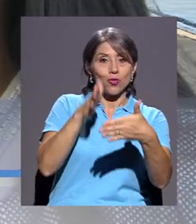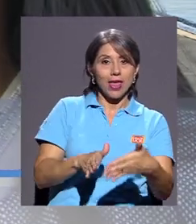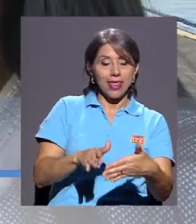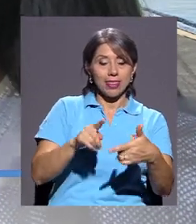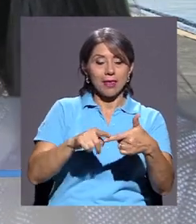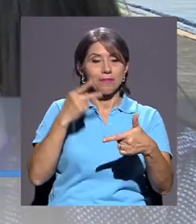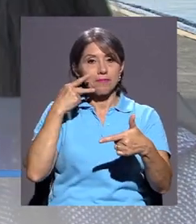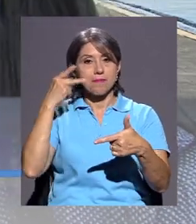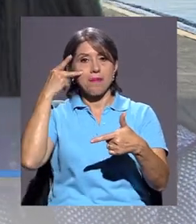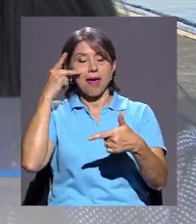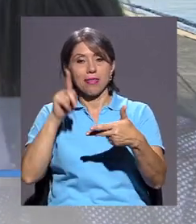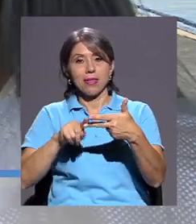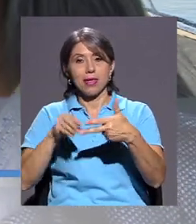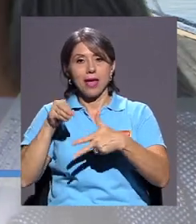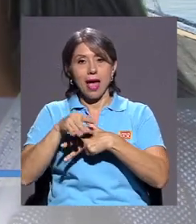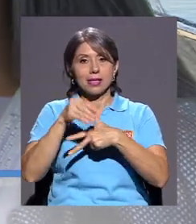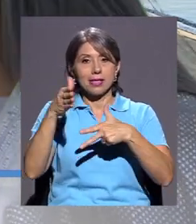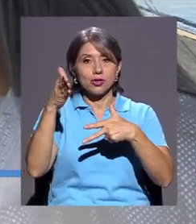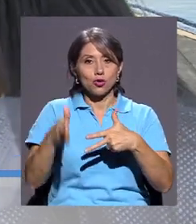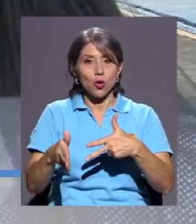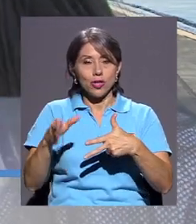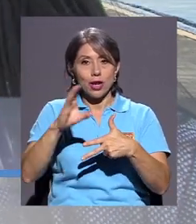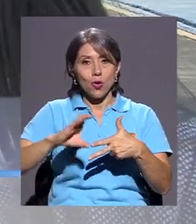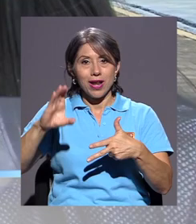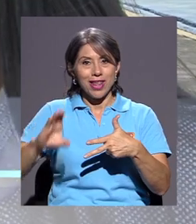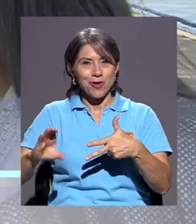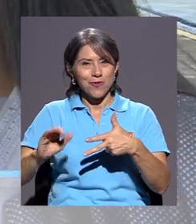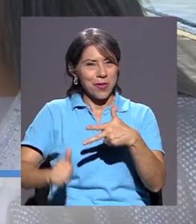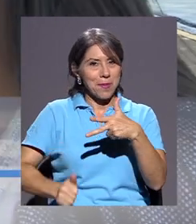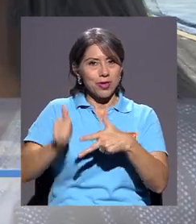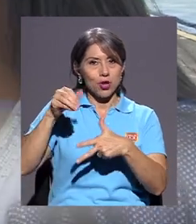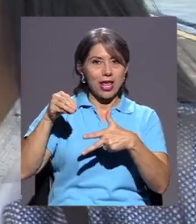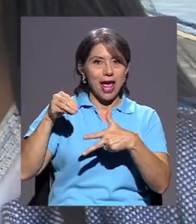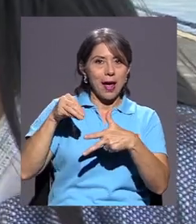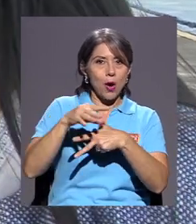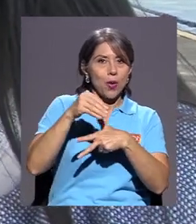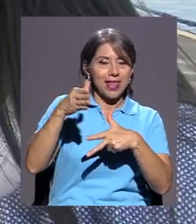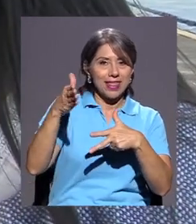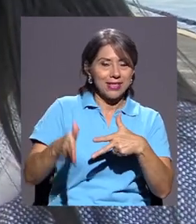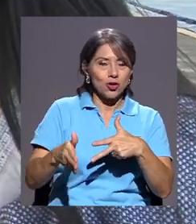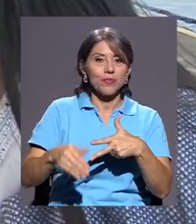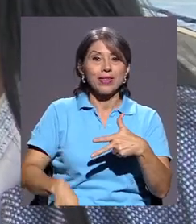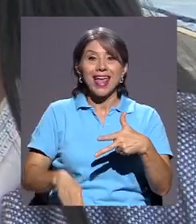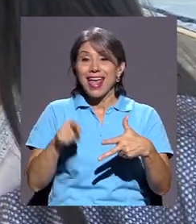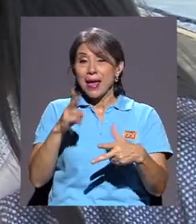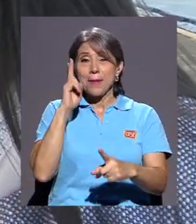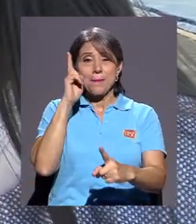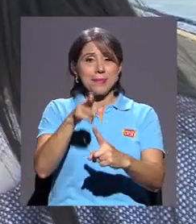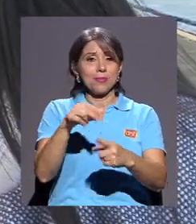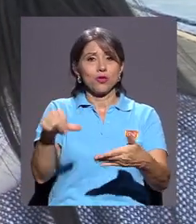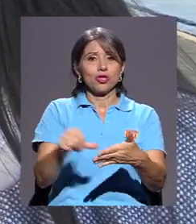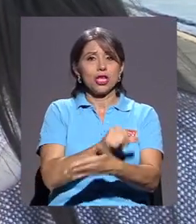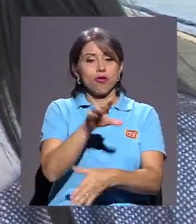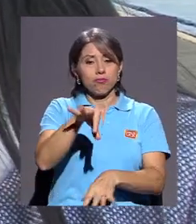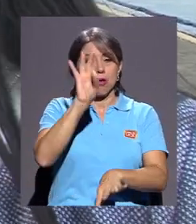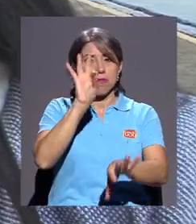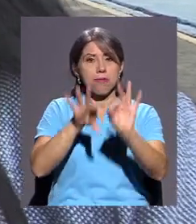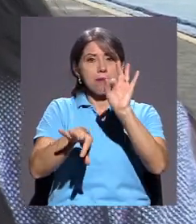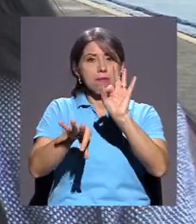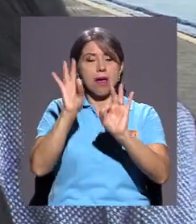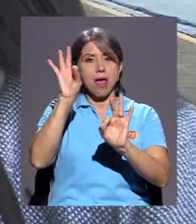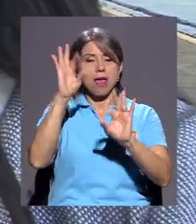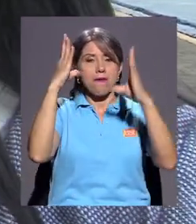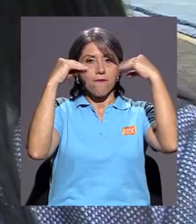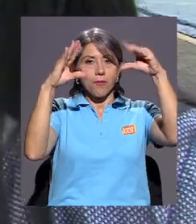y el asesor de colegio, que en su mayoría son profesionales de orientación, encuentren en un solo sitio información pertinente de acuerdo a